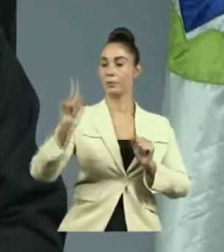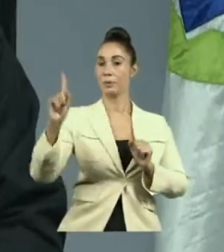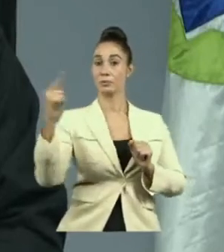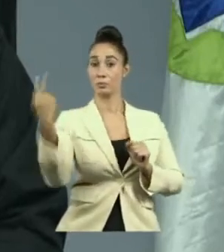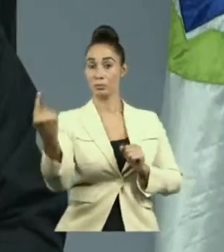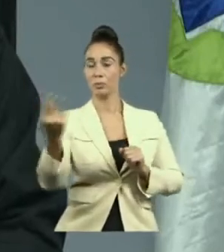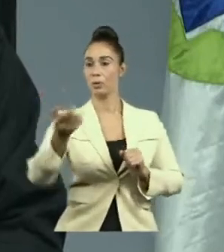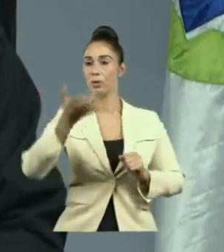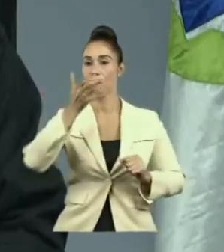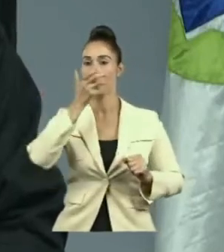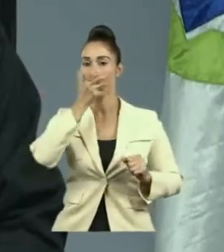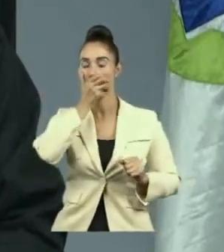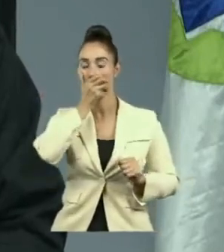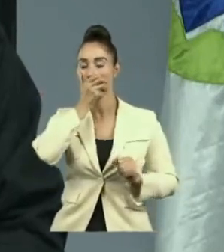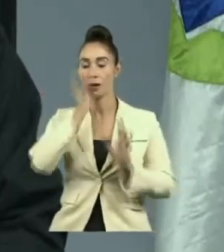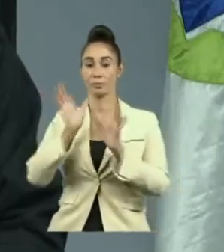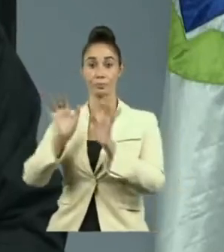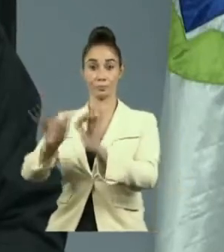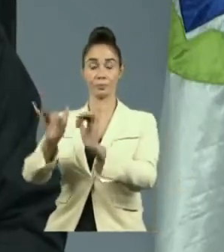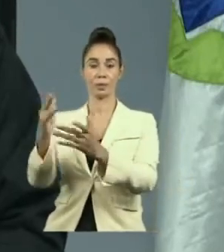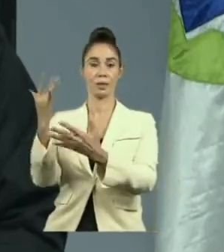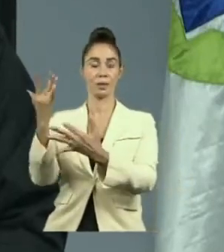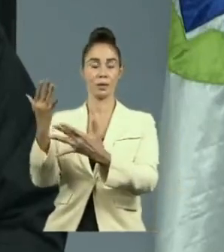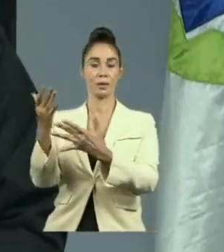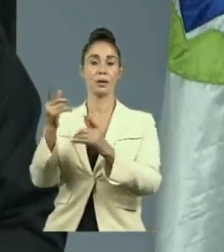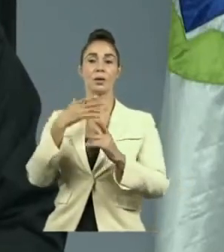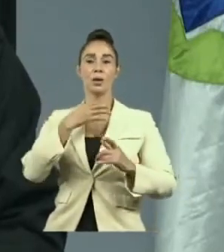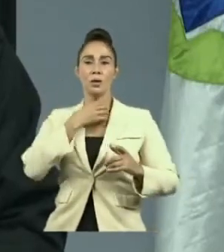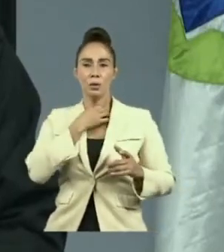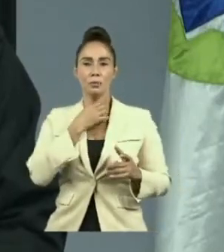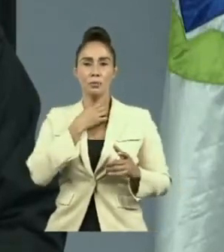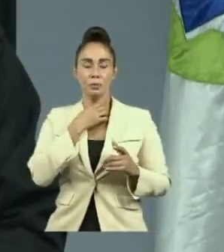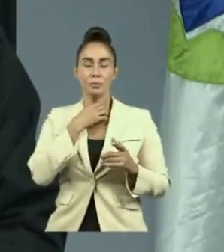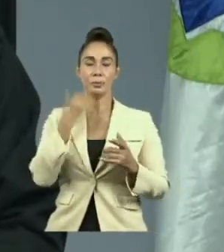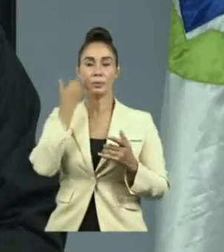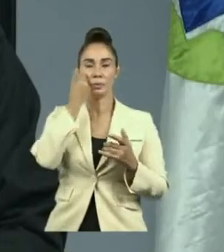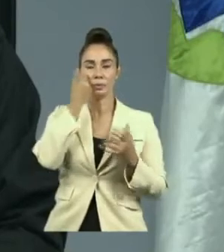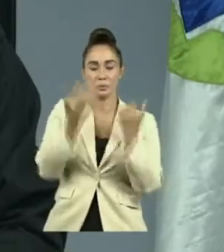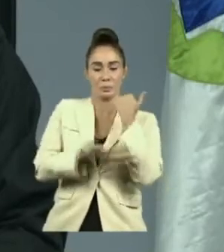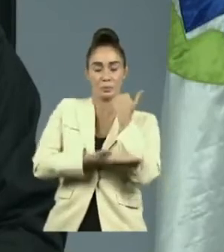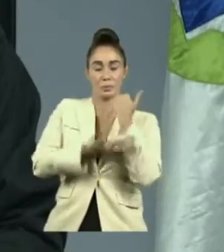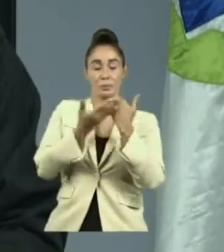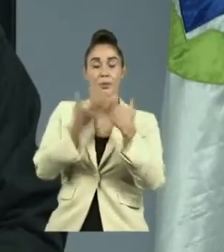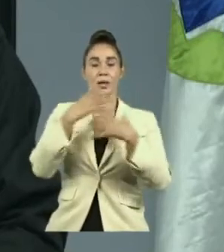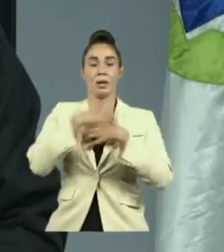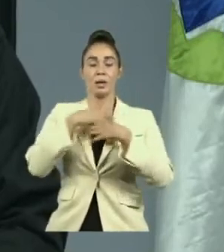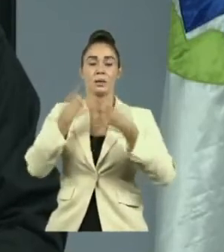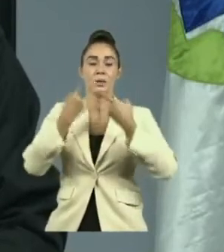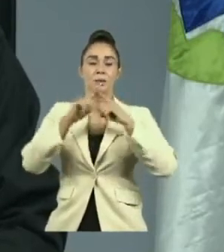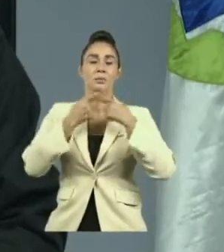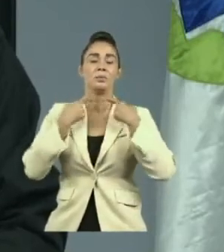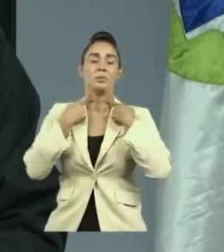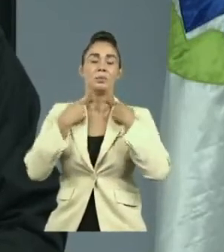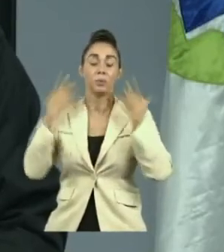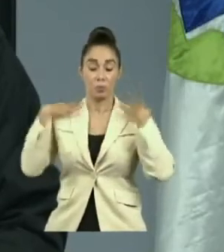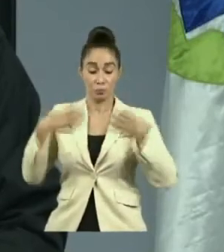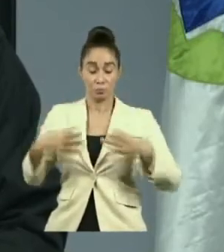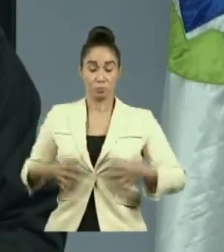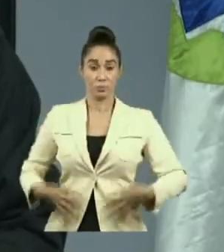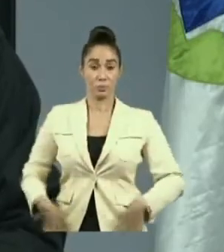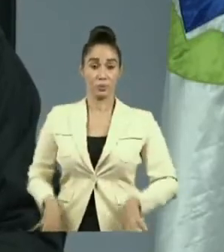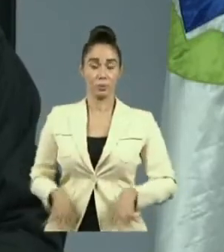en caso de tos fiebre dificultad respiratoria dolor de garganta o del cuerpo